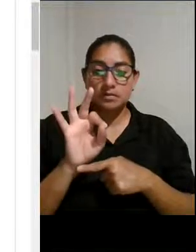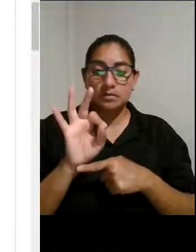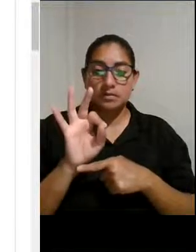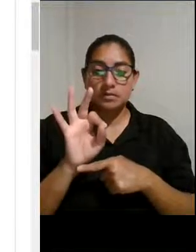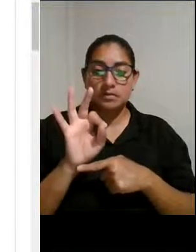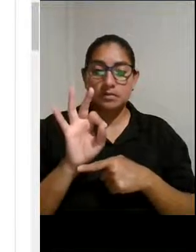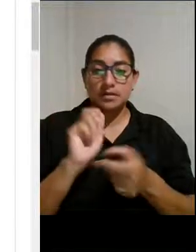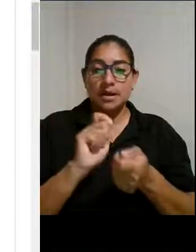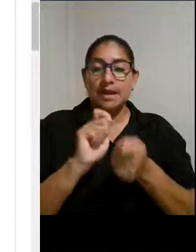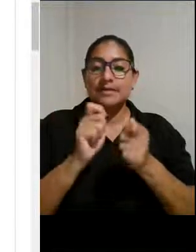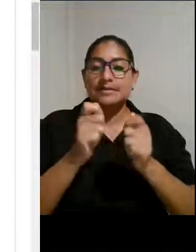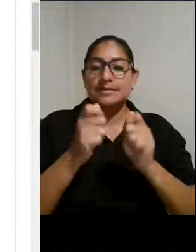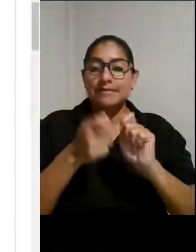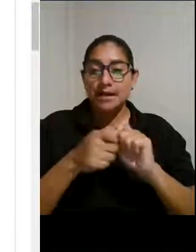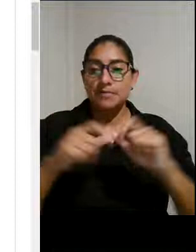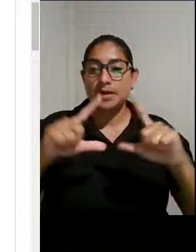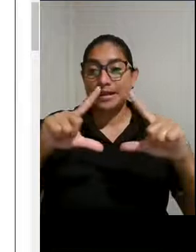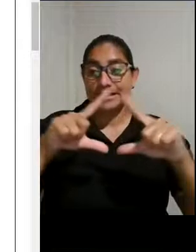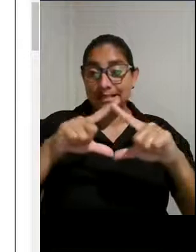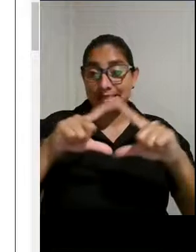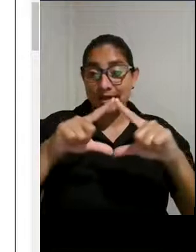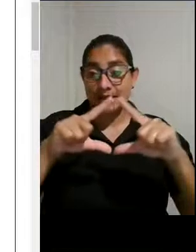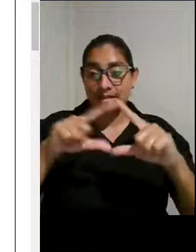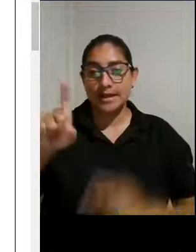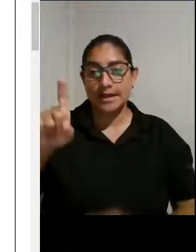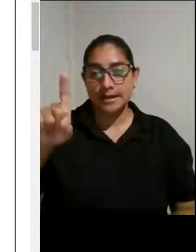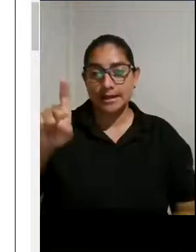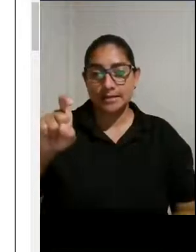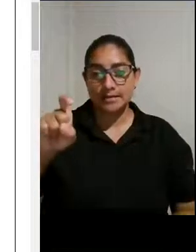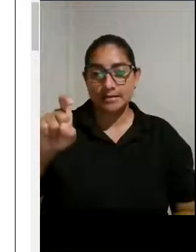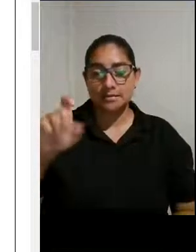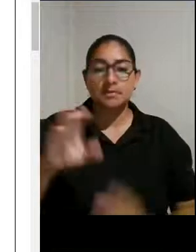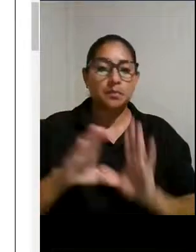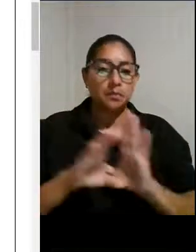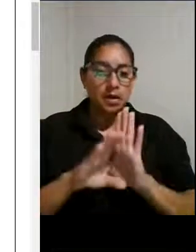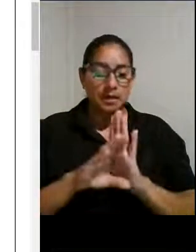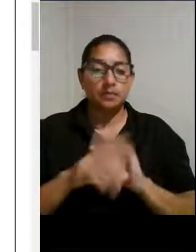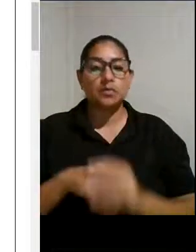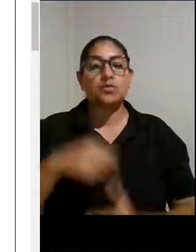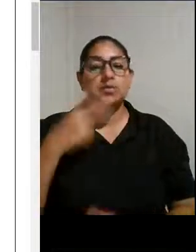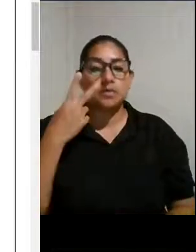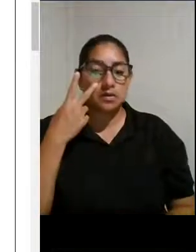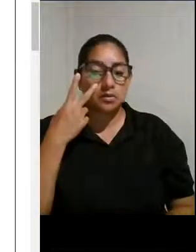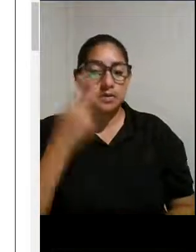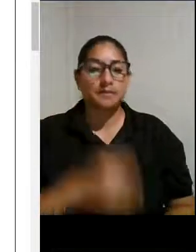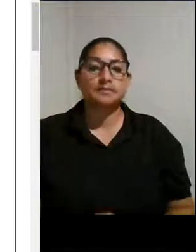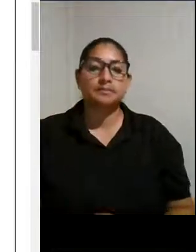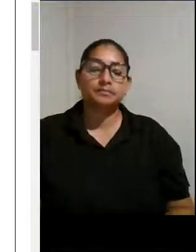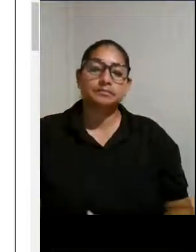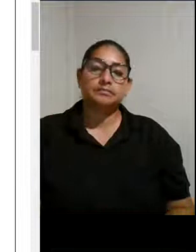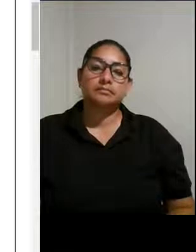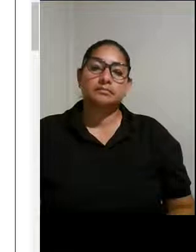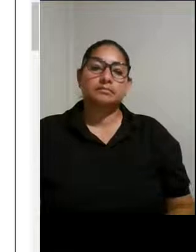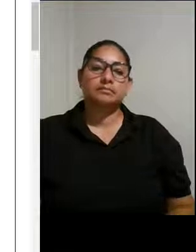de X o delta X. Y por ejemplo acá, ustedes lo pueden hacer cuando